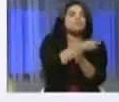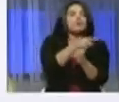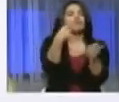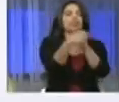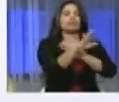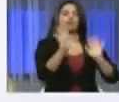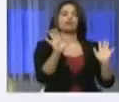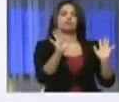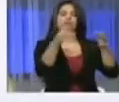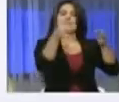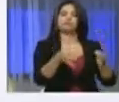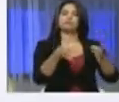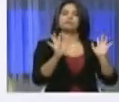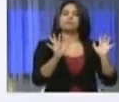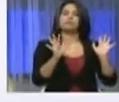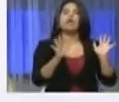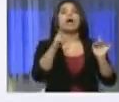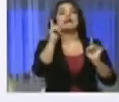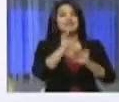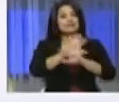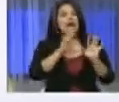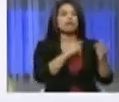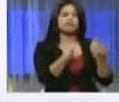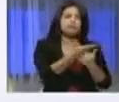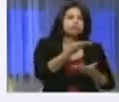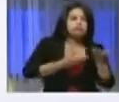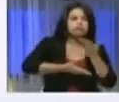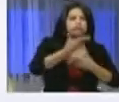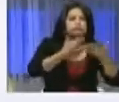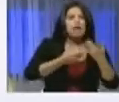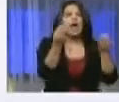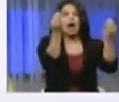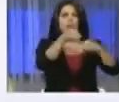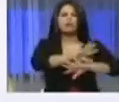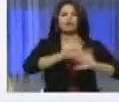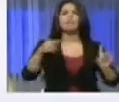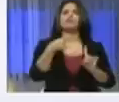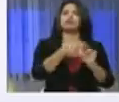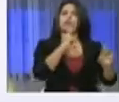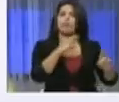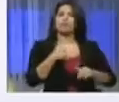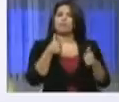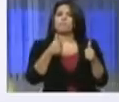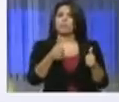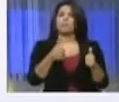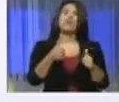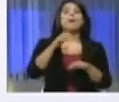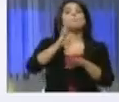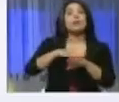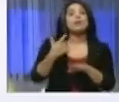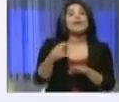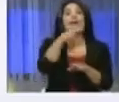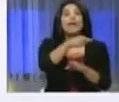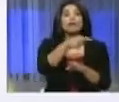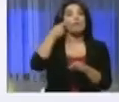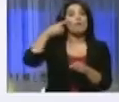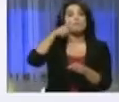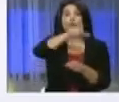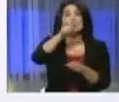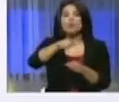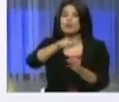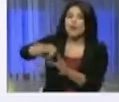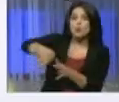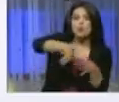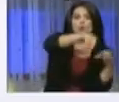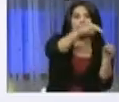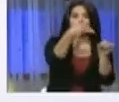tema, ¿verdad? Entonces se ha convertido en un gran negocio que afecta a la economía venezolana. ¿Cómo no nos va a